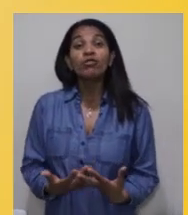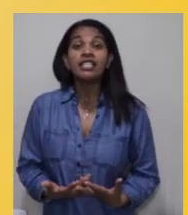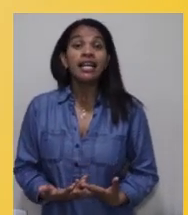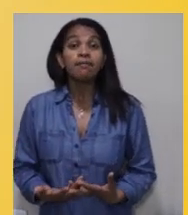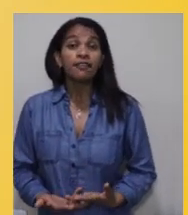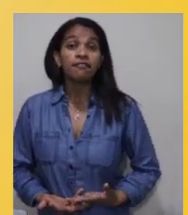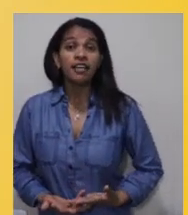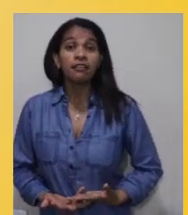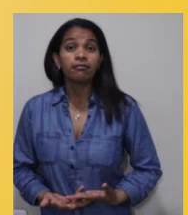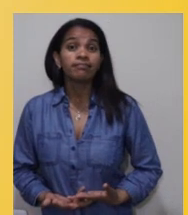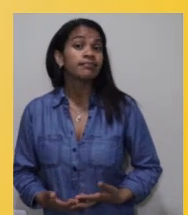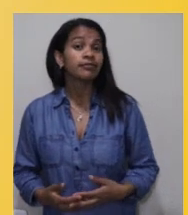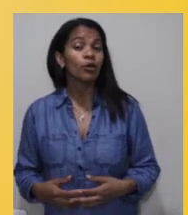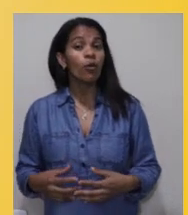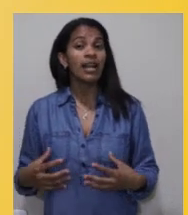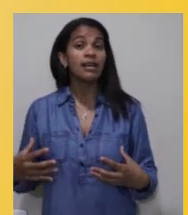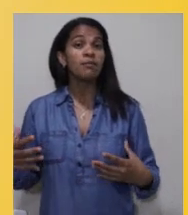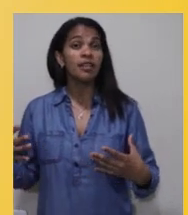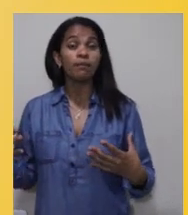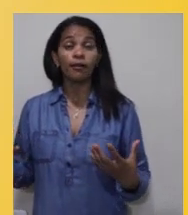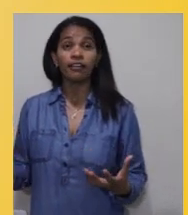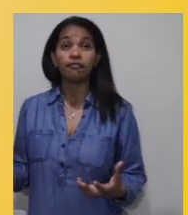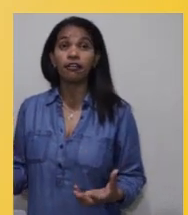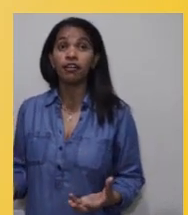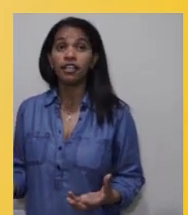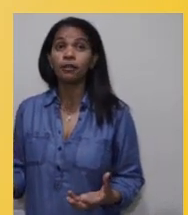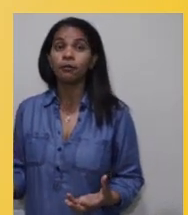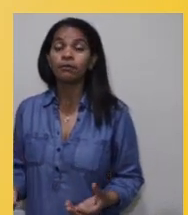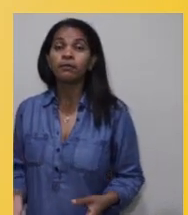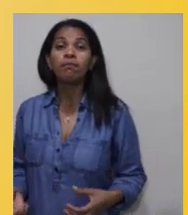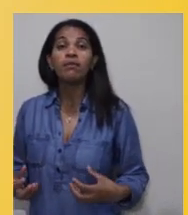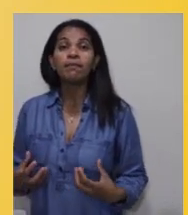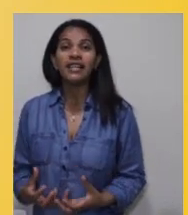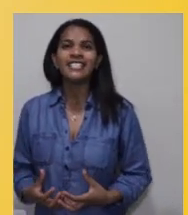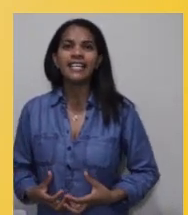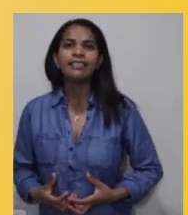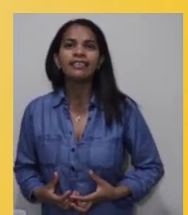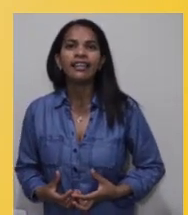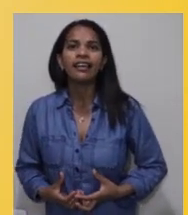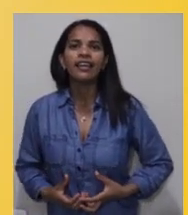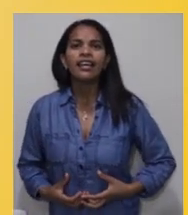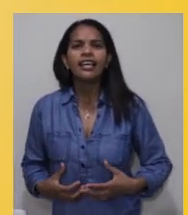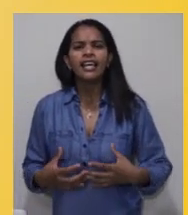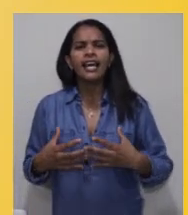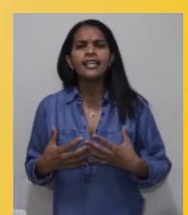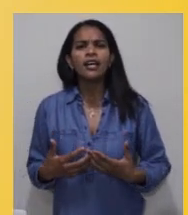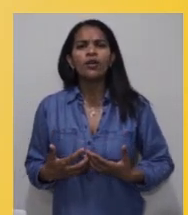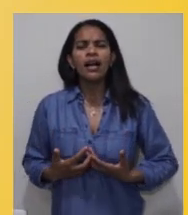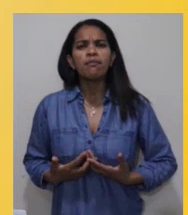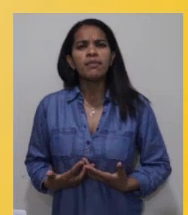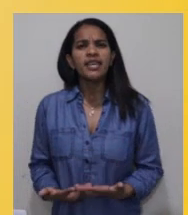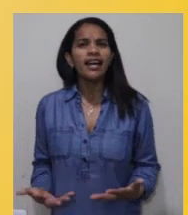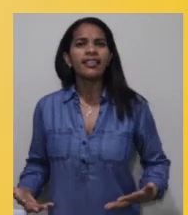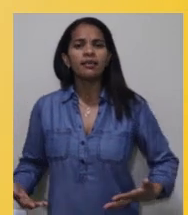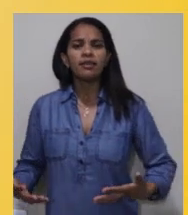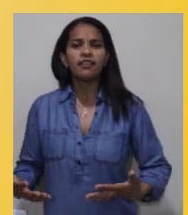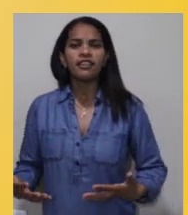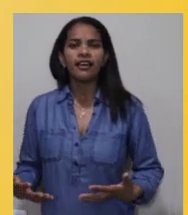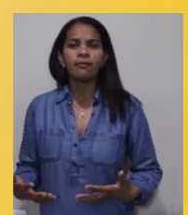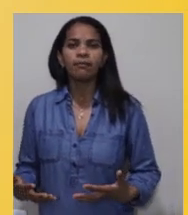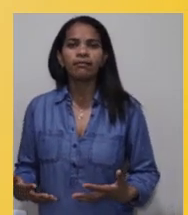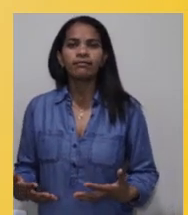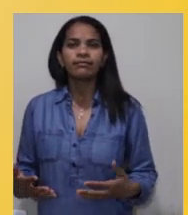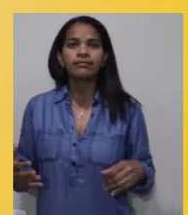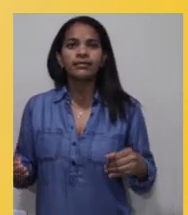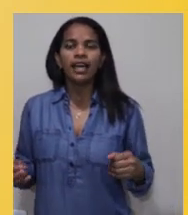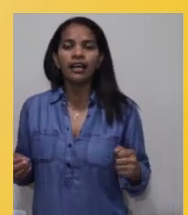¿Qué música prefiero? ¿Cuál es mi deporte favorito? ¿Mi presente? ¿Qué quiero cambiar de mi